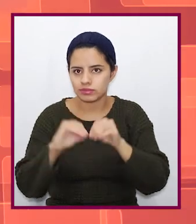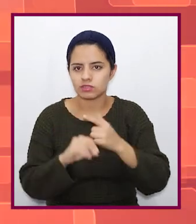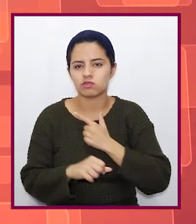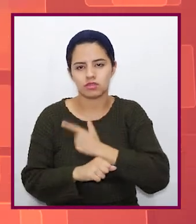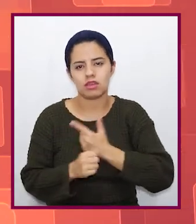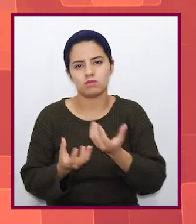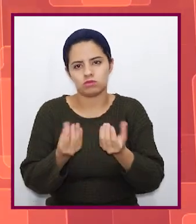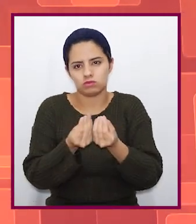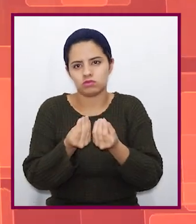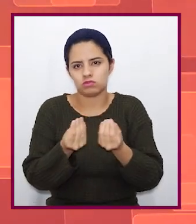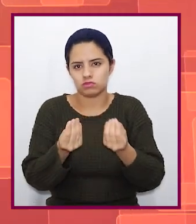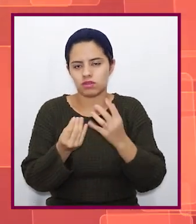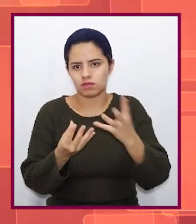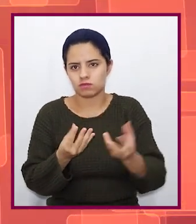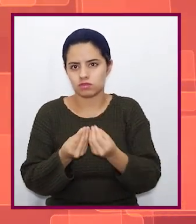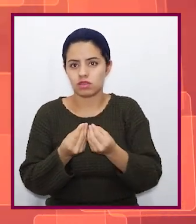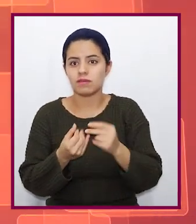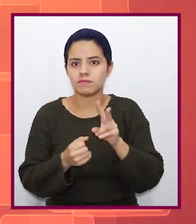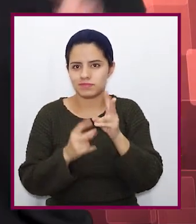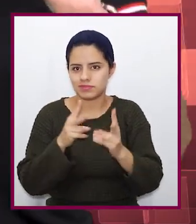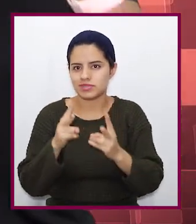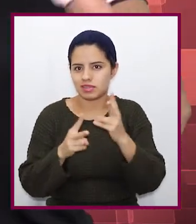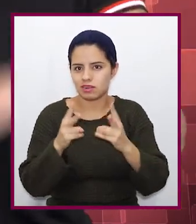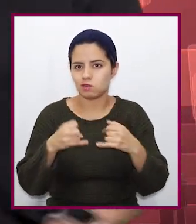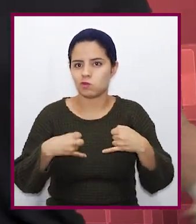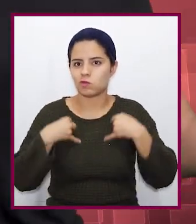acompañaran. Visítenos en